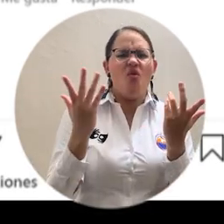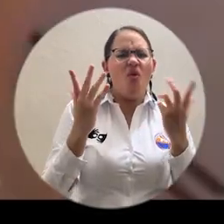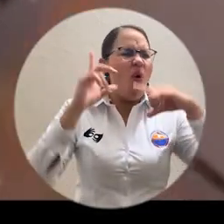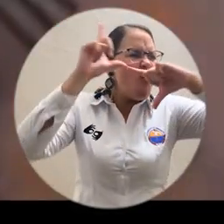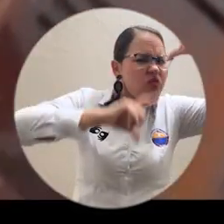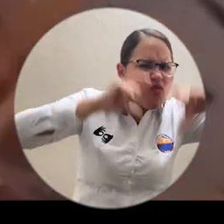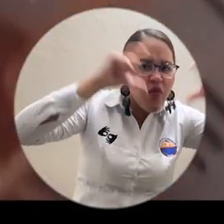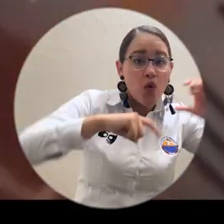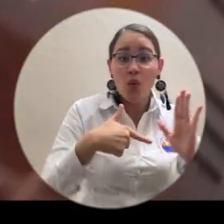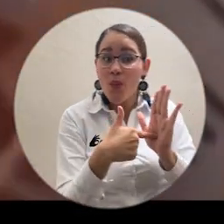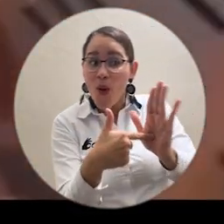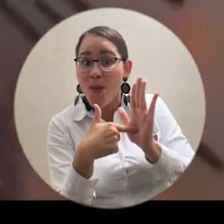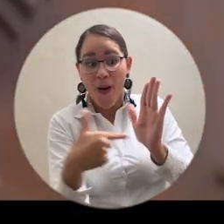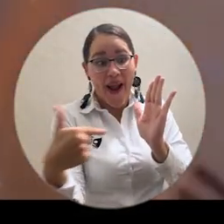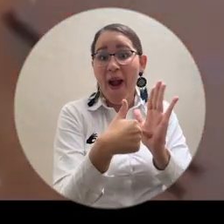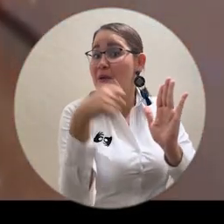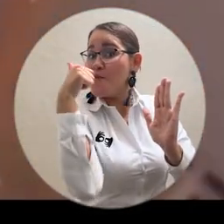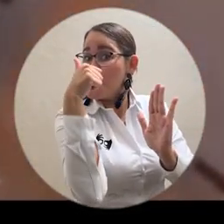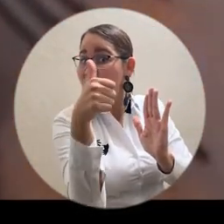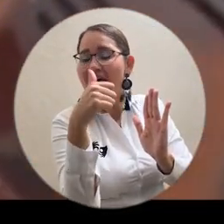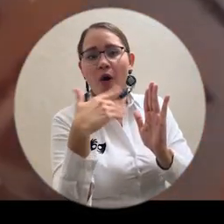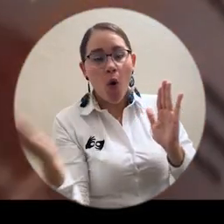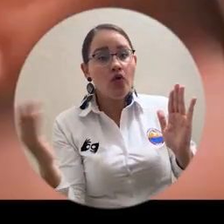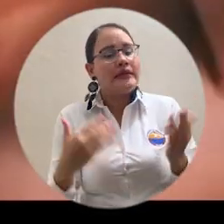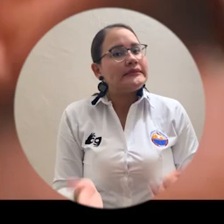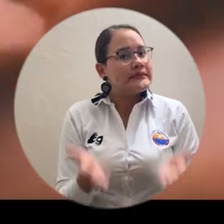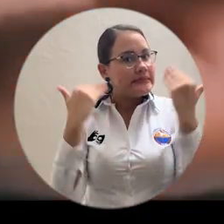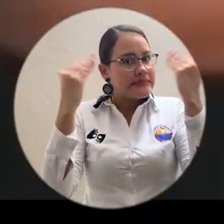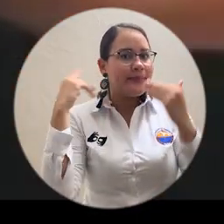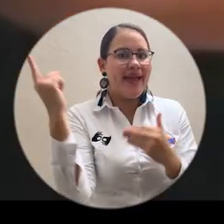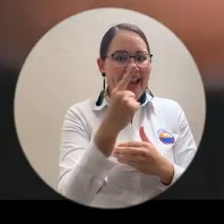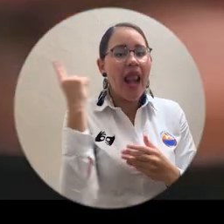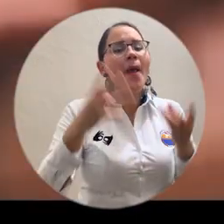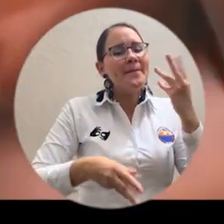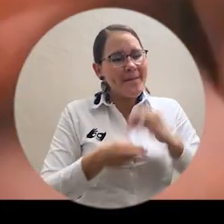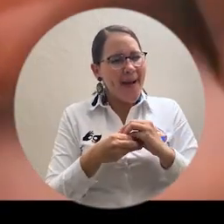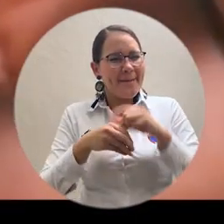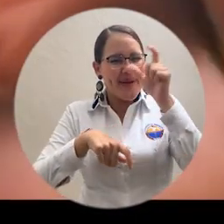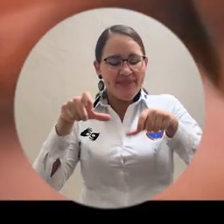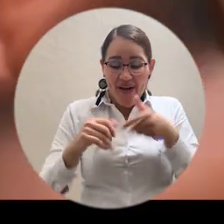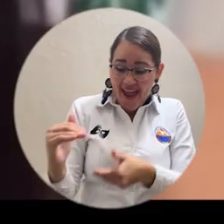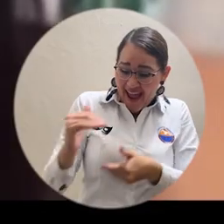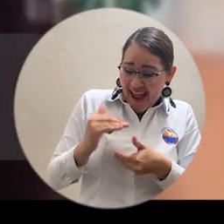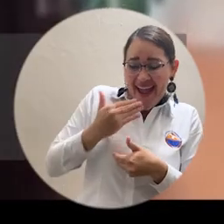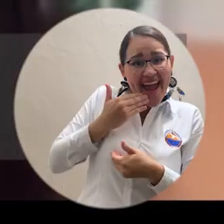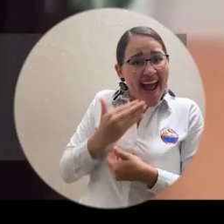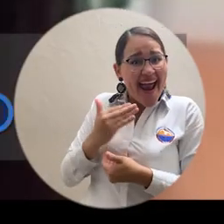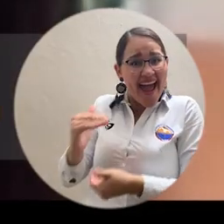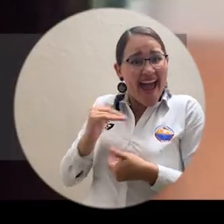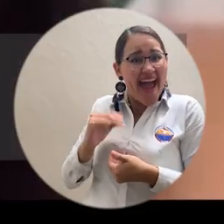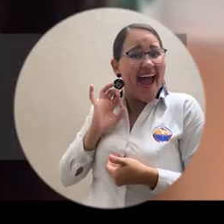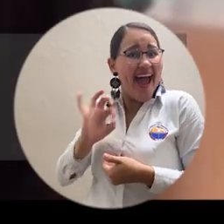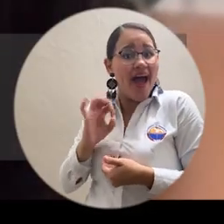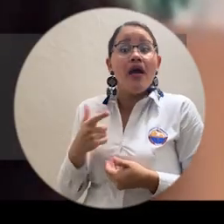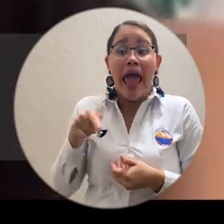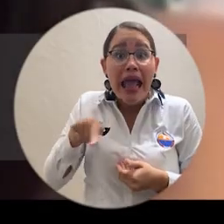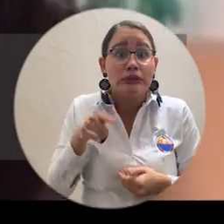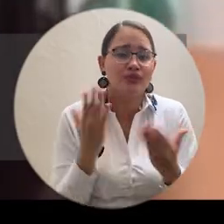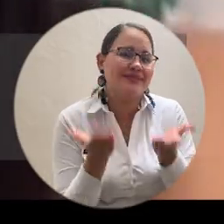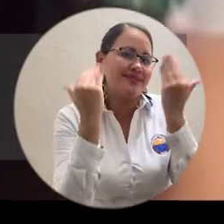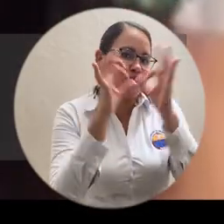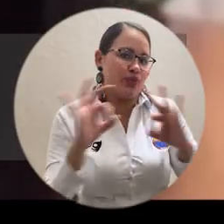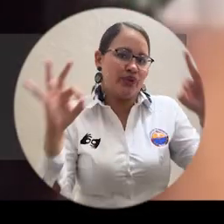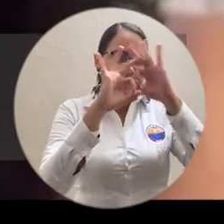producto, compartir historias de los clientes recibiendo el producto, disfrutando el producto. Es bastante importante. Retomar esa virtualidad, volver